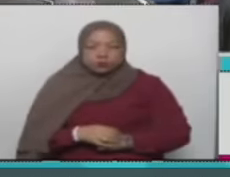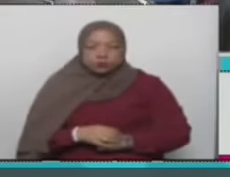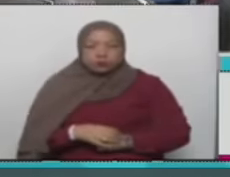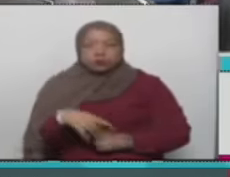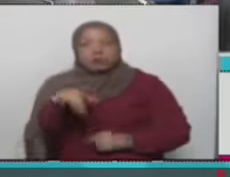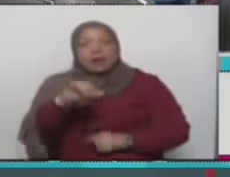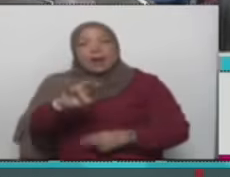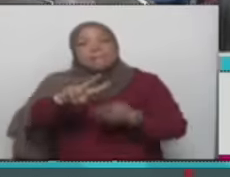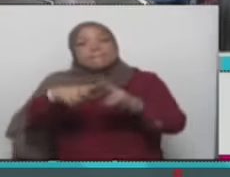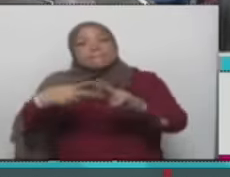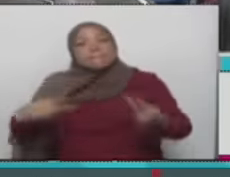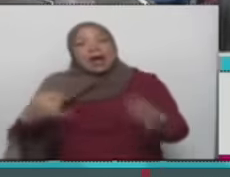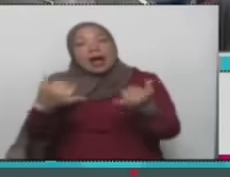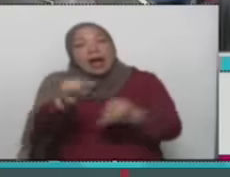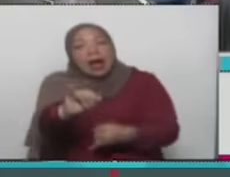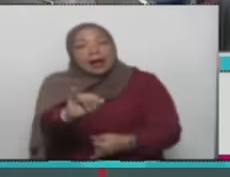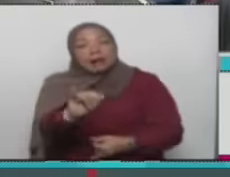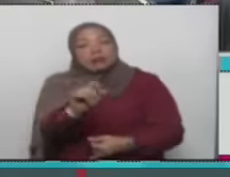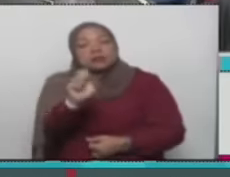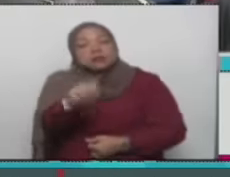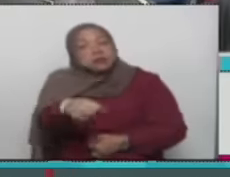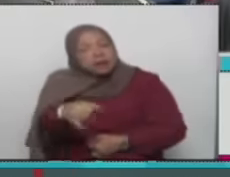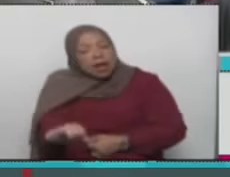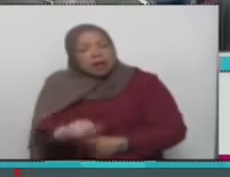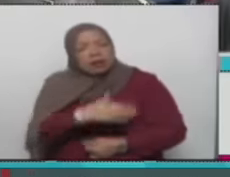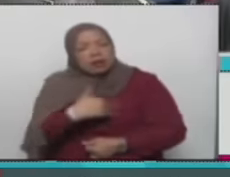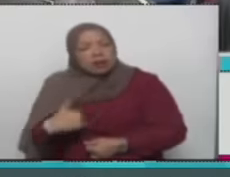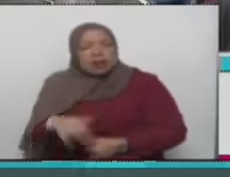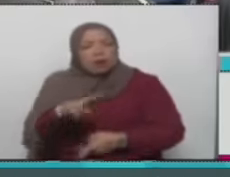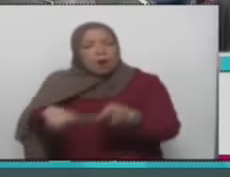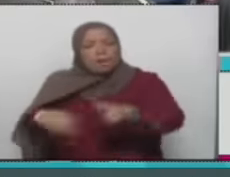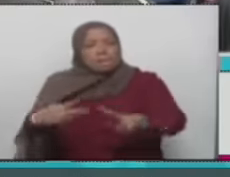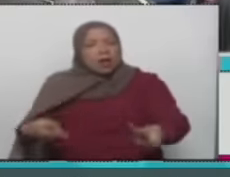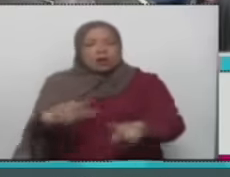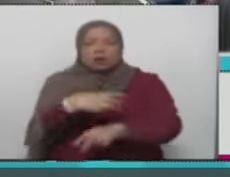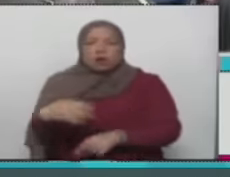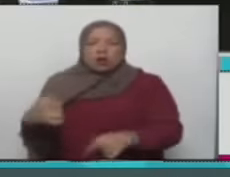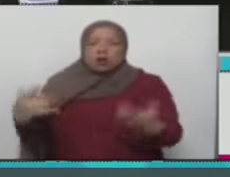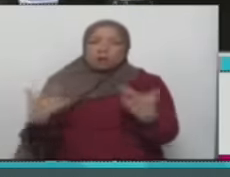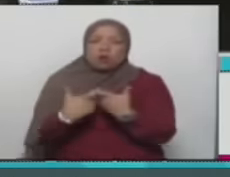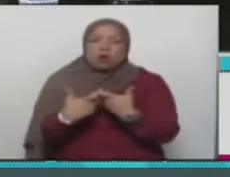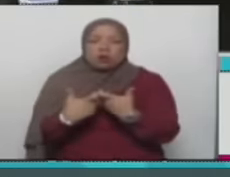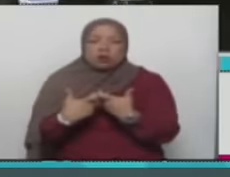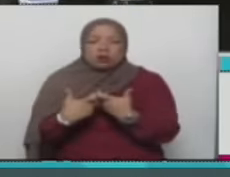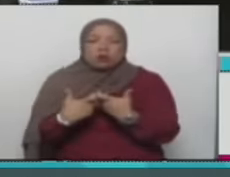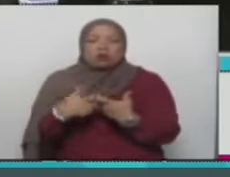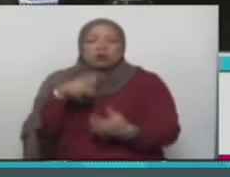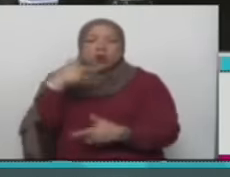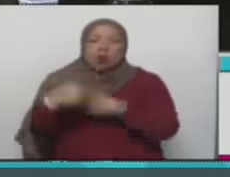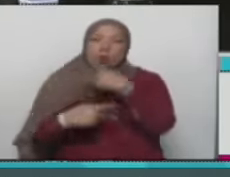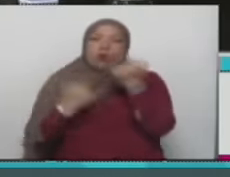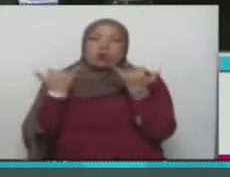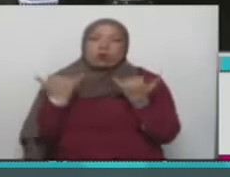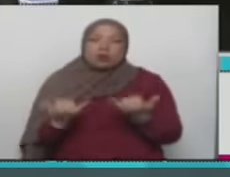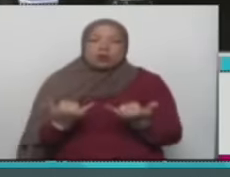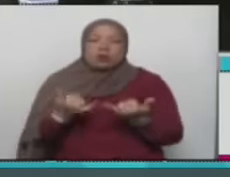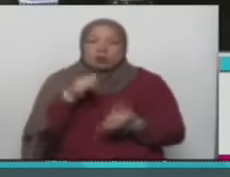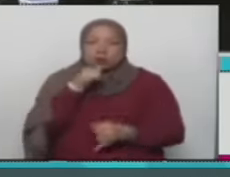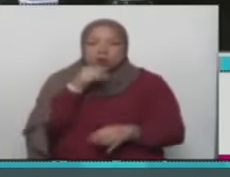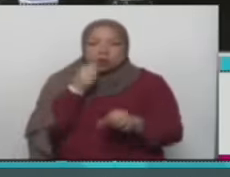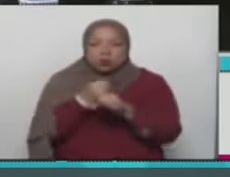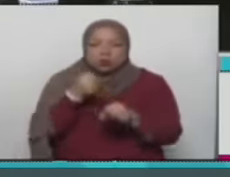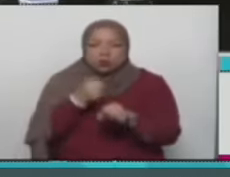Queremos paz y vamos a tener paz. Y la acción que he hecho, este